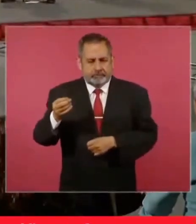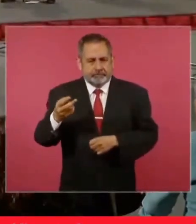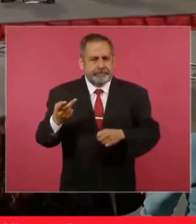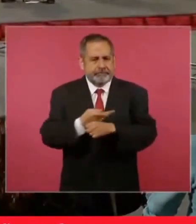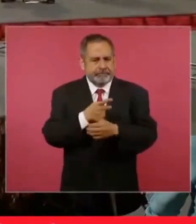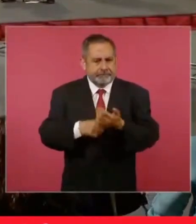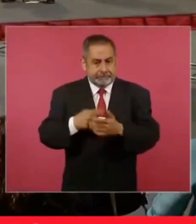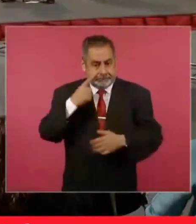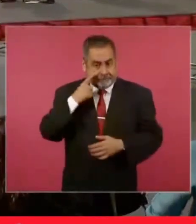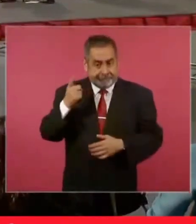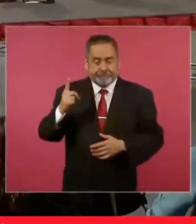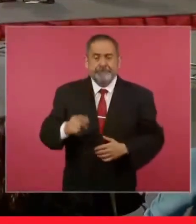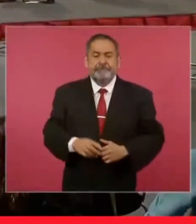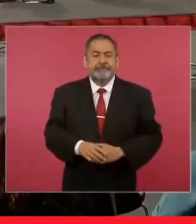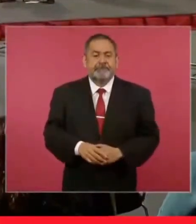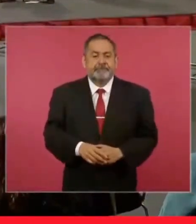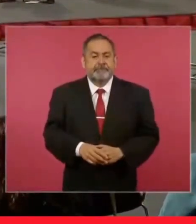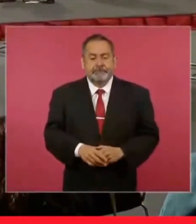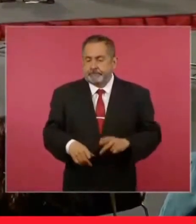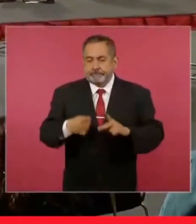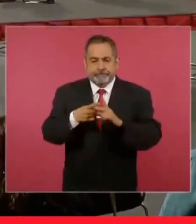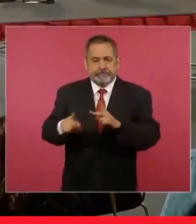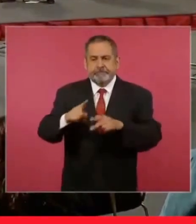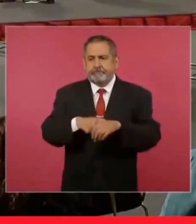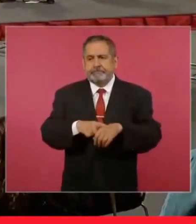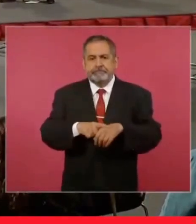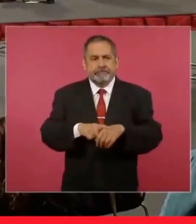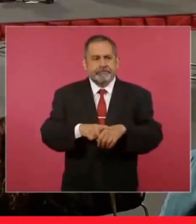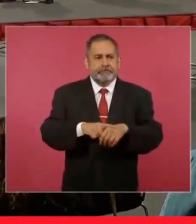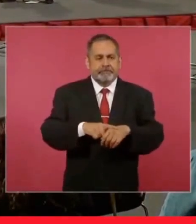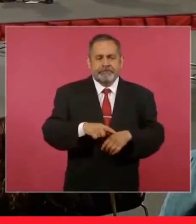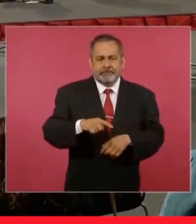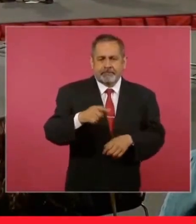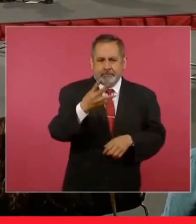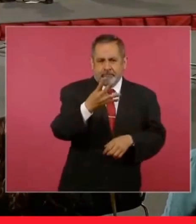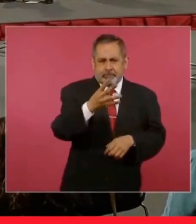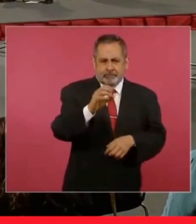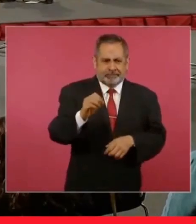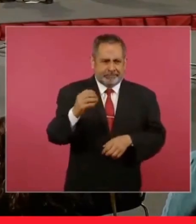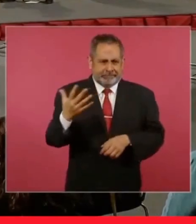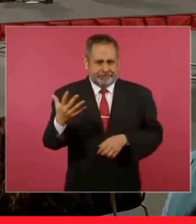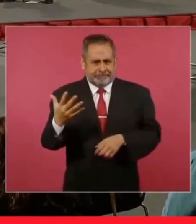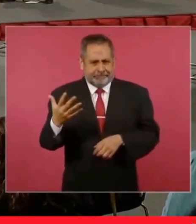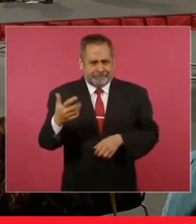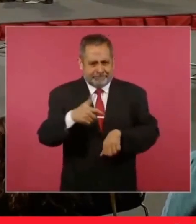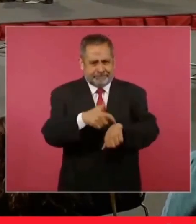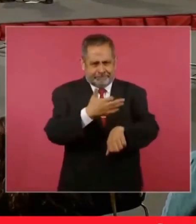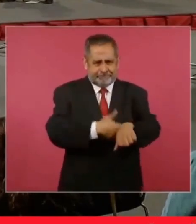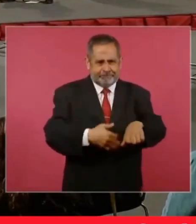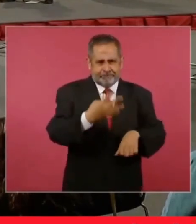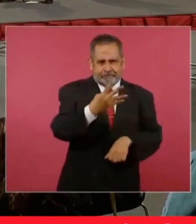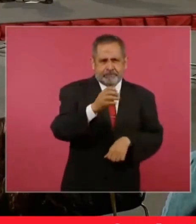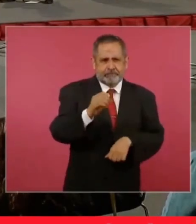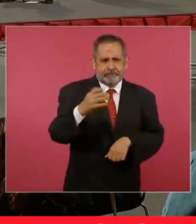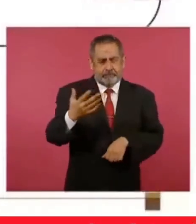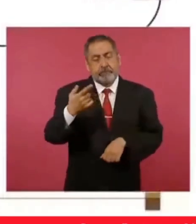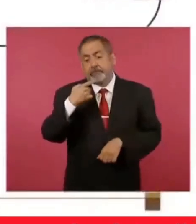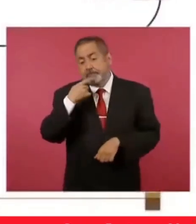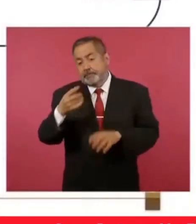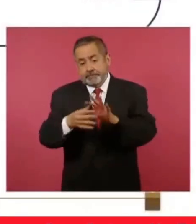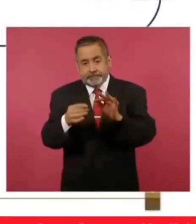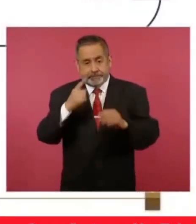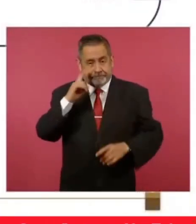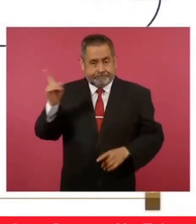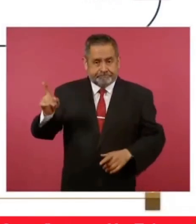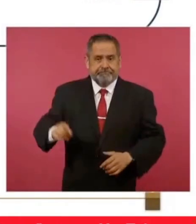como podrán apreciar, iniciamos a las 16:05. Aquí también vale la pena aclarar que en